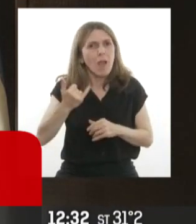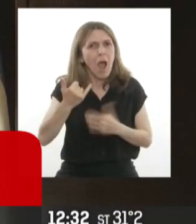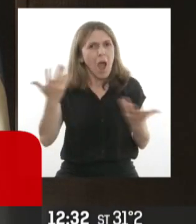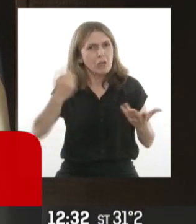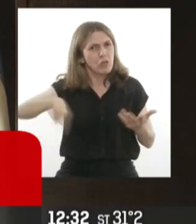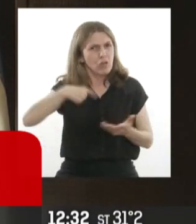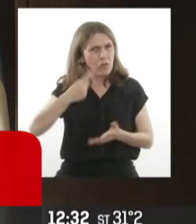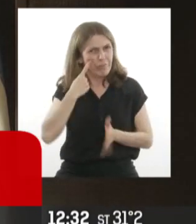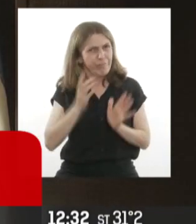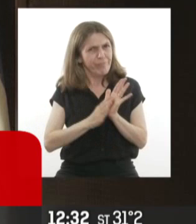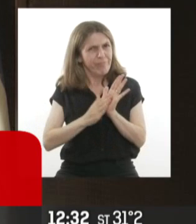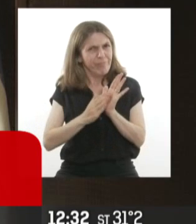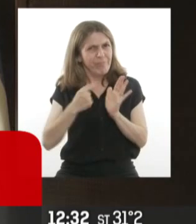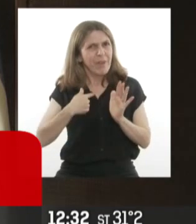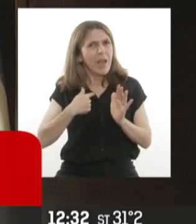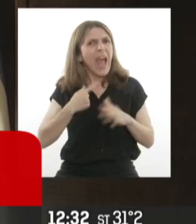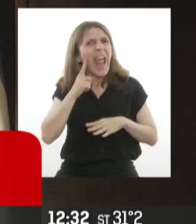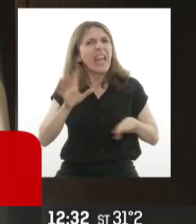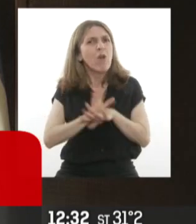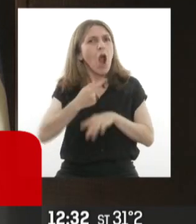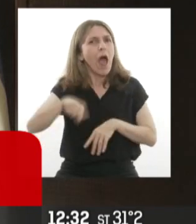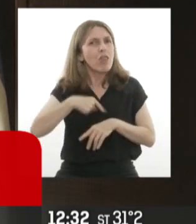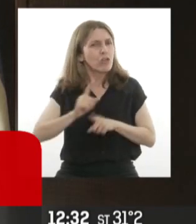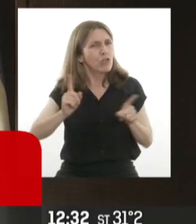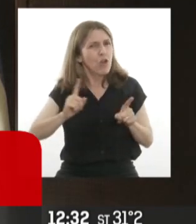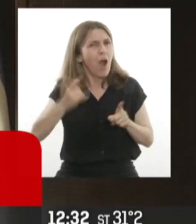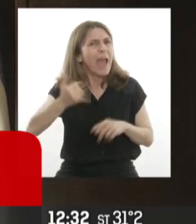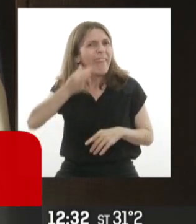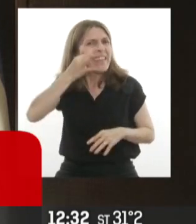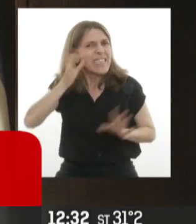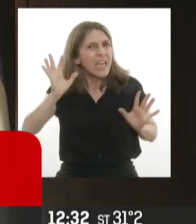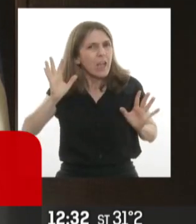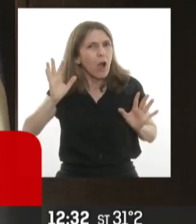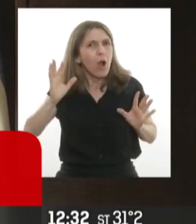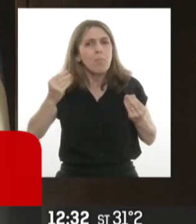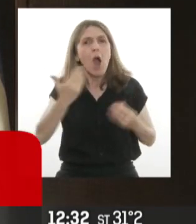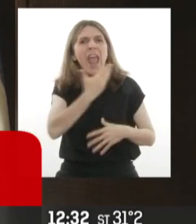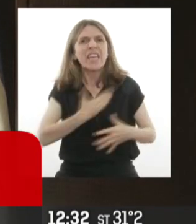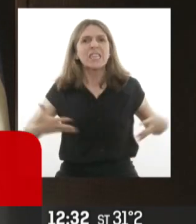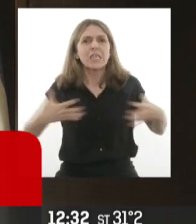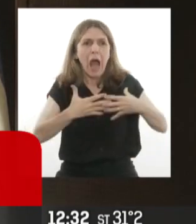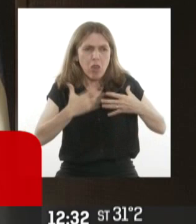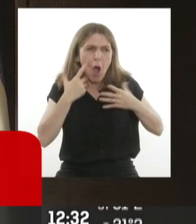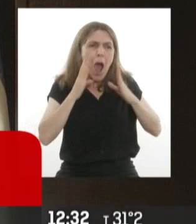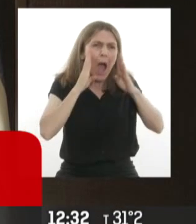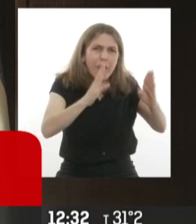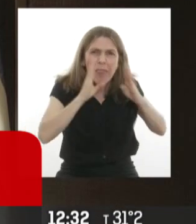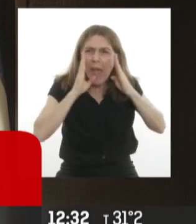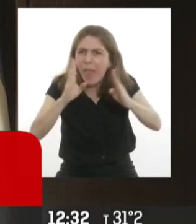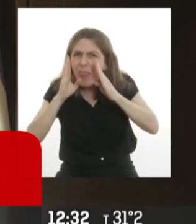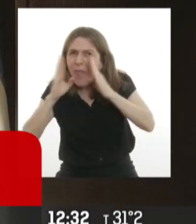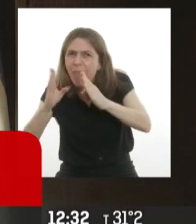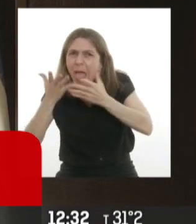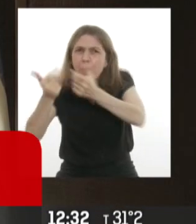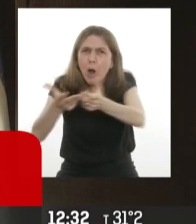pruebas de que no estamos equivocados cuando decimos de la necesidad de tener un Estado presente que promueva todas estas